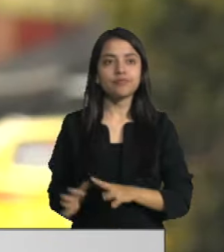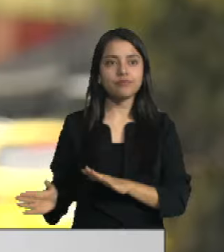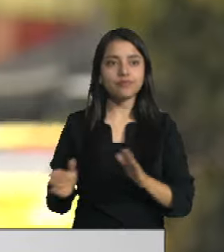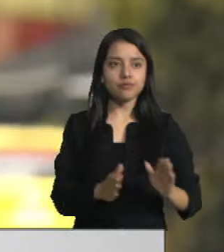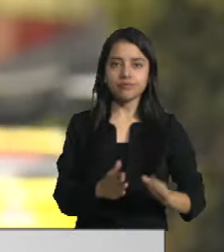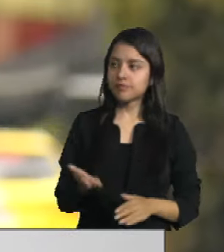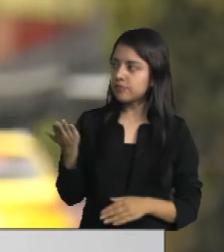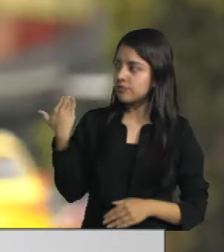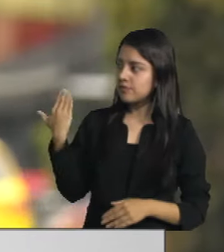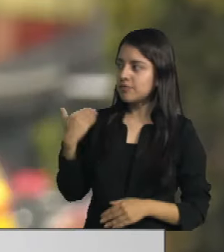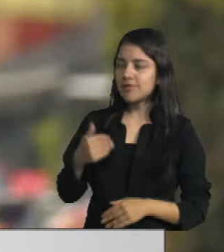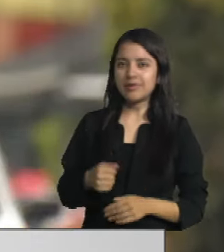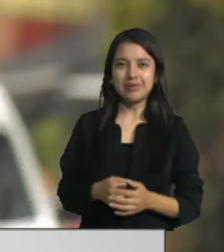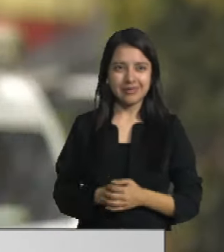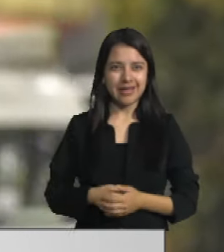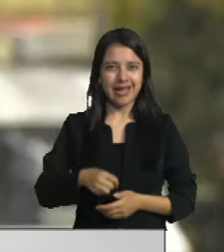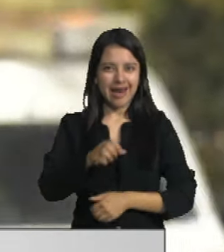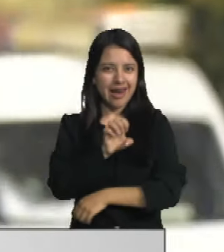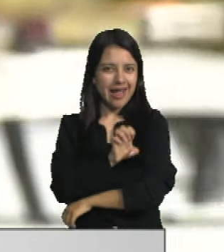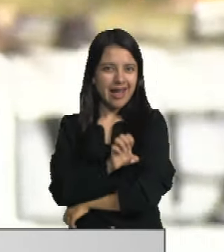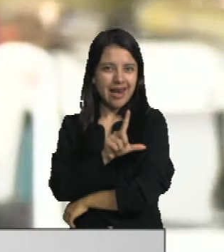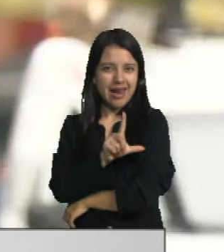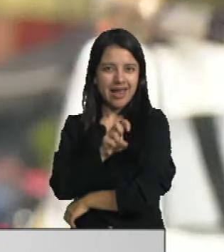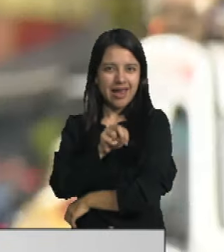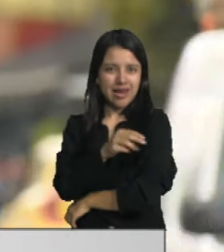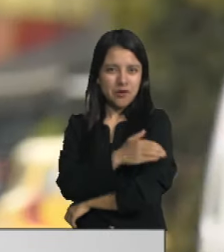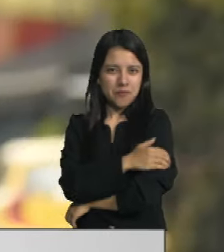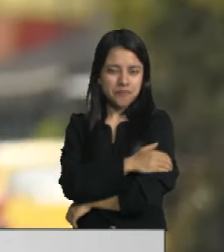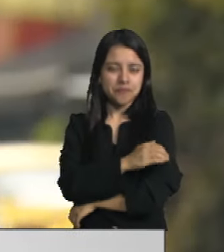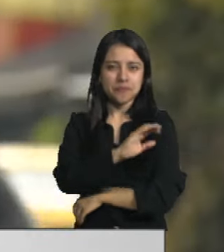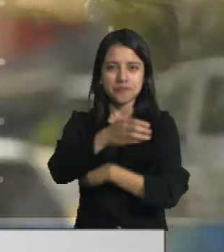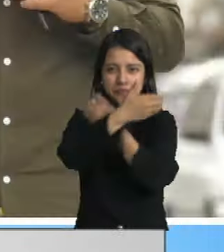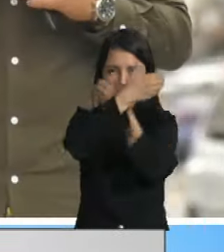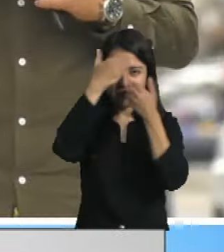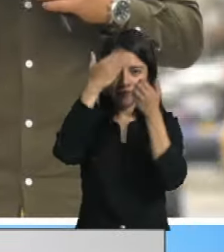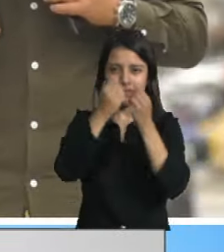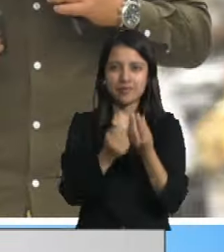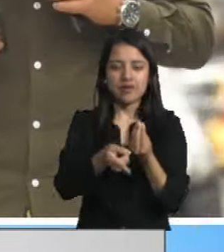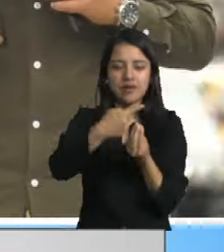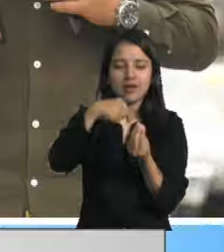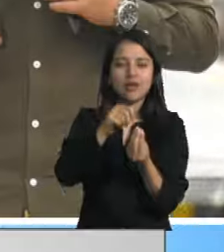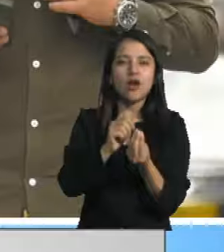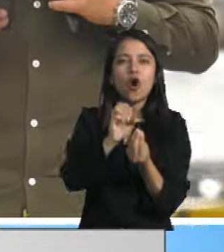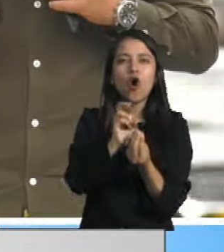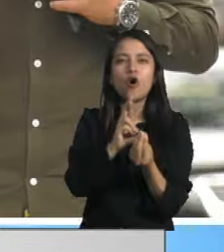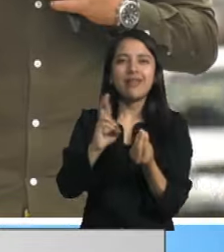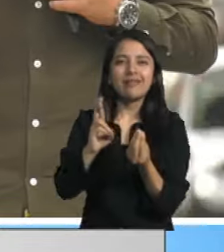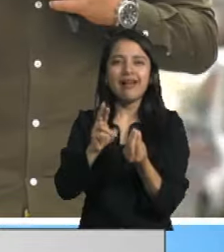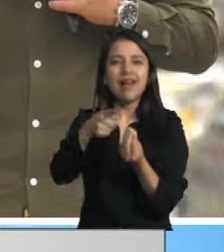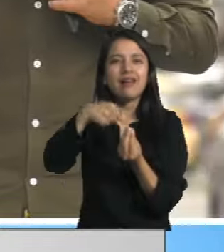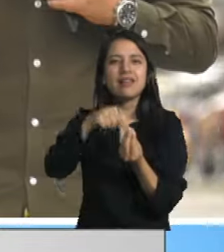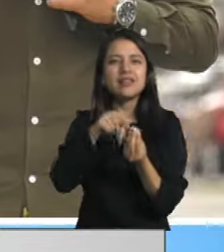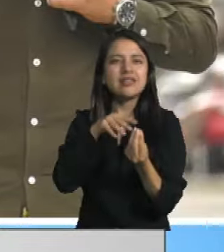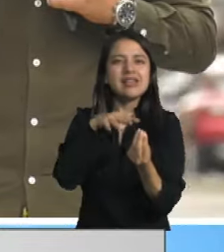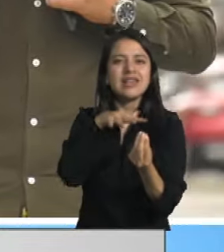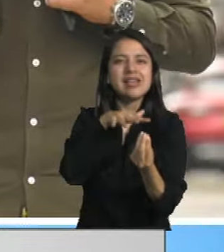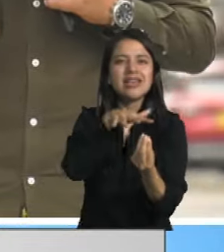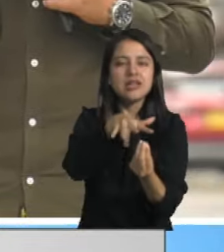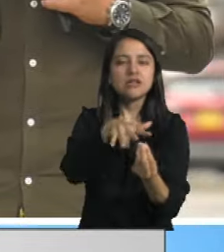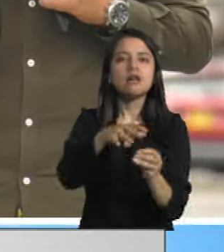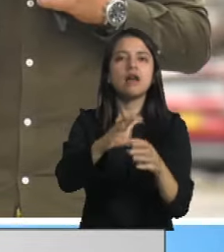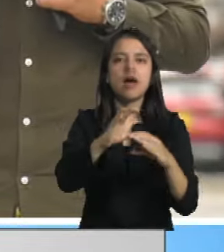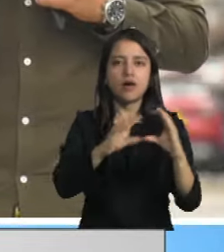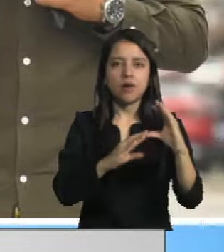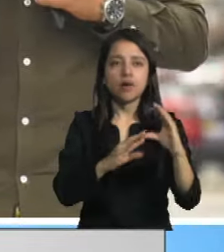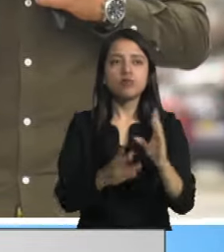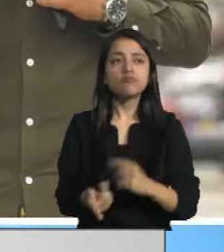minutos el Ejército de Liberación Nacional, ELN, específicamente el Frente de Guerra Oriental que delinque en Arauca, se atribuyó